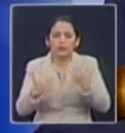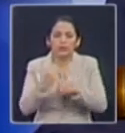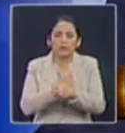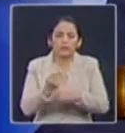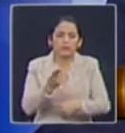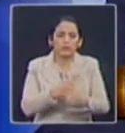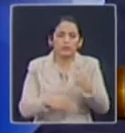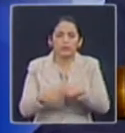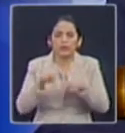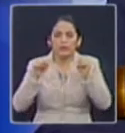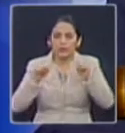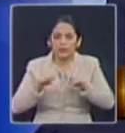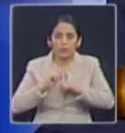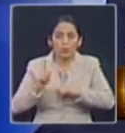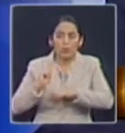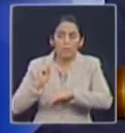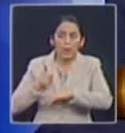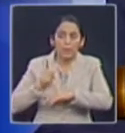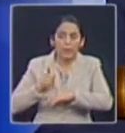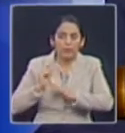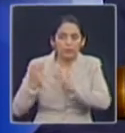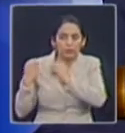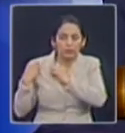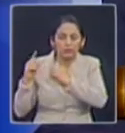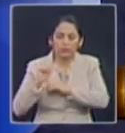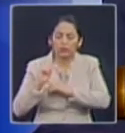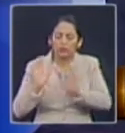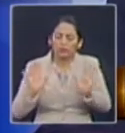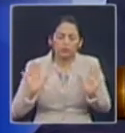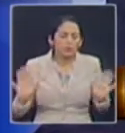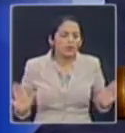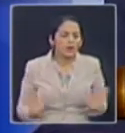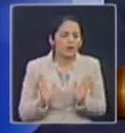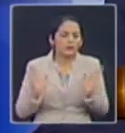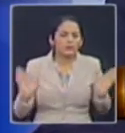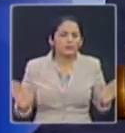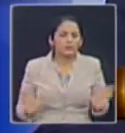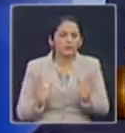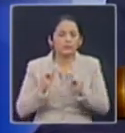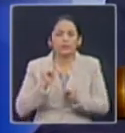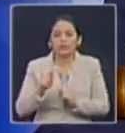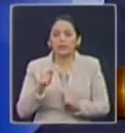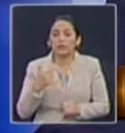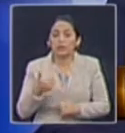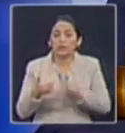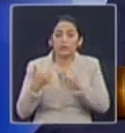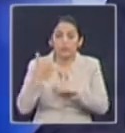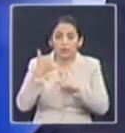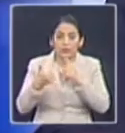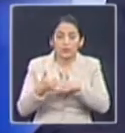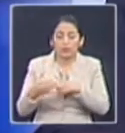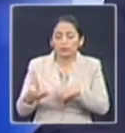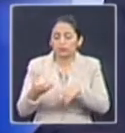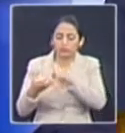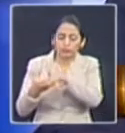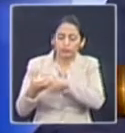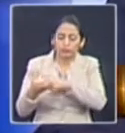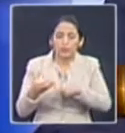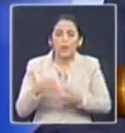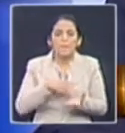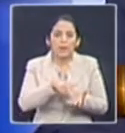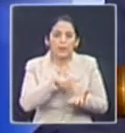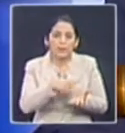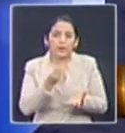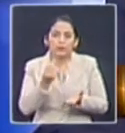no imponer, repito, medidas coercitivas, sino más bien al contrario, generar incentivos para el uso de dinero electrónico, como es en muchas partes del mundo, más allá